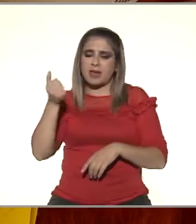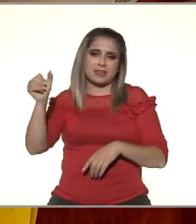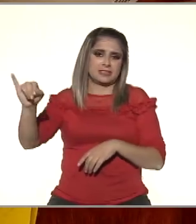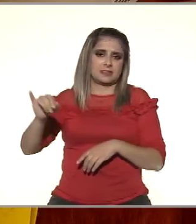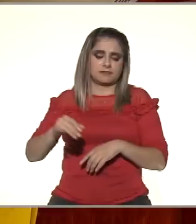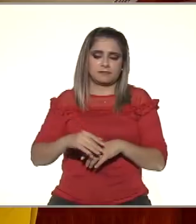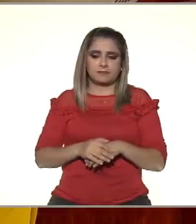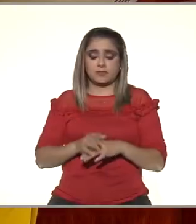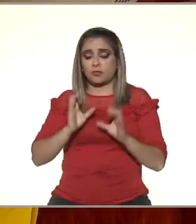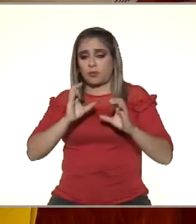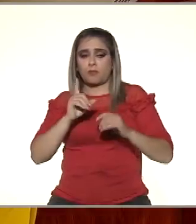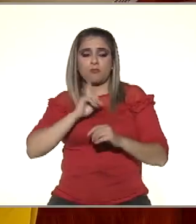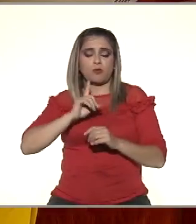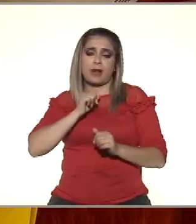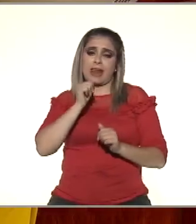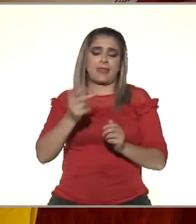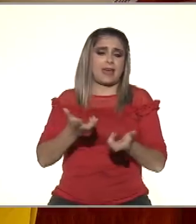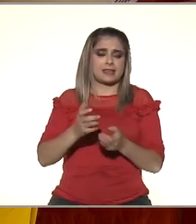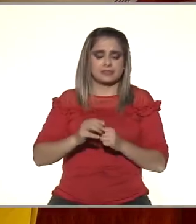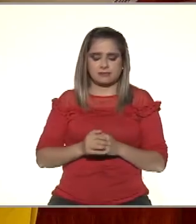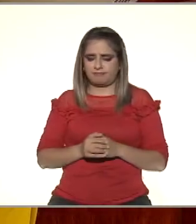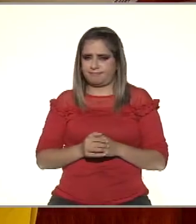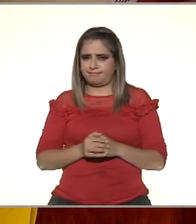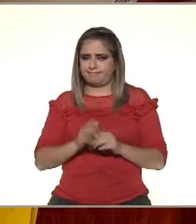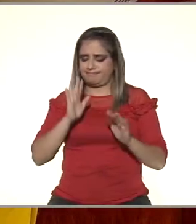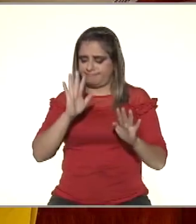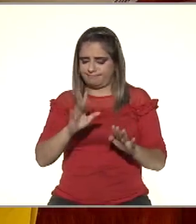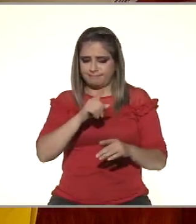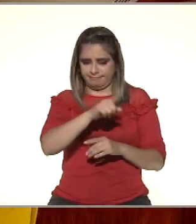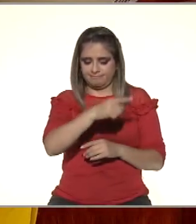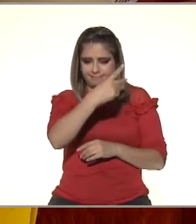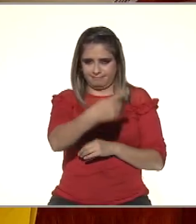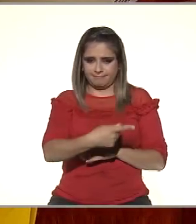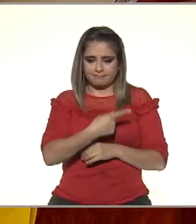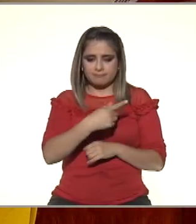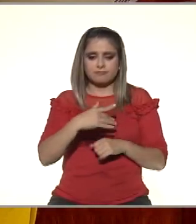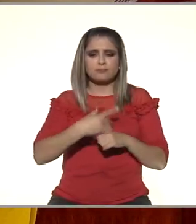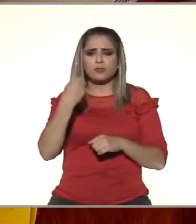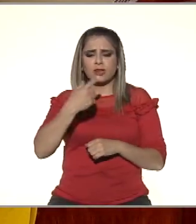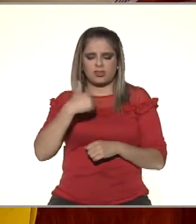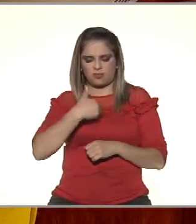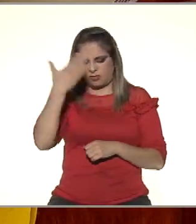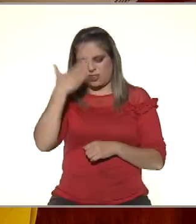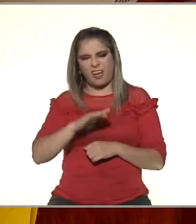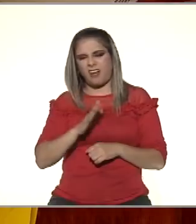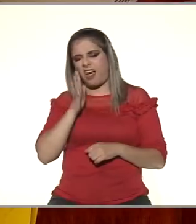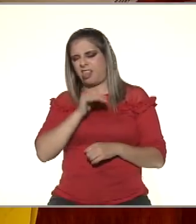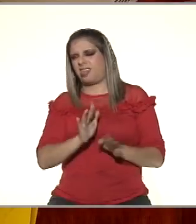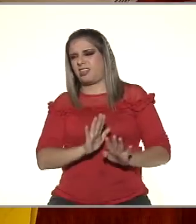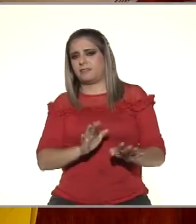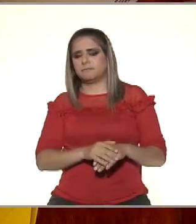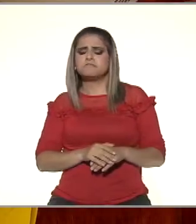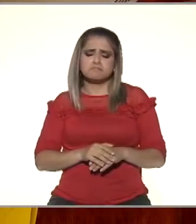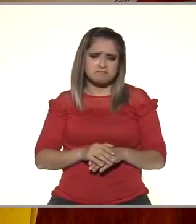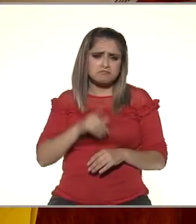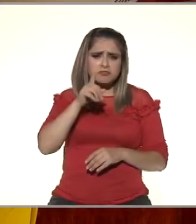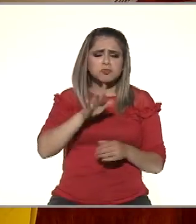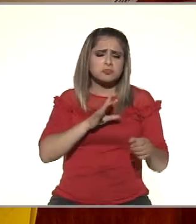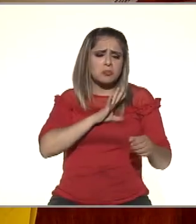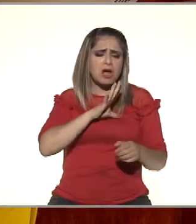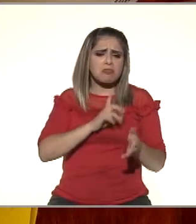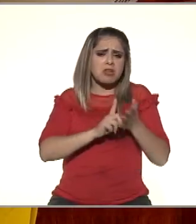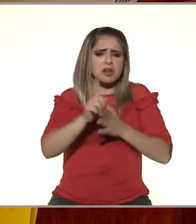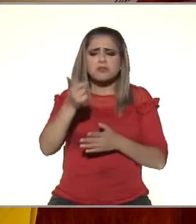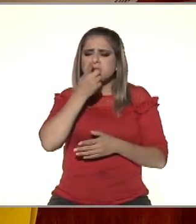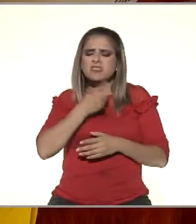con pinzas. Y entonces ahí llego a tu pregunta, ¿no? ¿Por qué no quiero saber? Sí puedes tener el derecho a no querer saber,